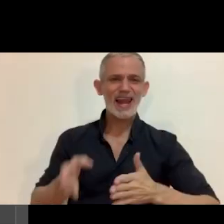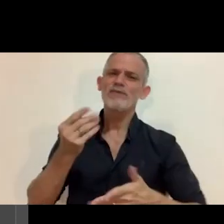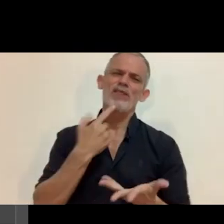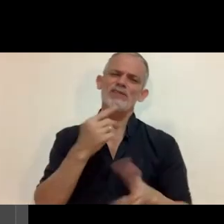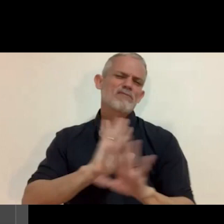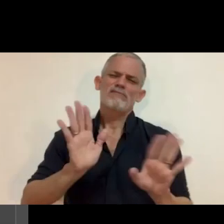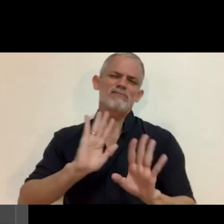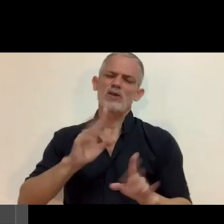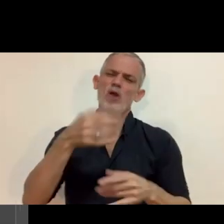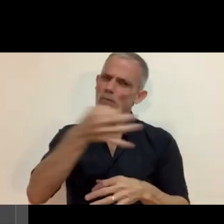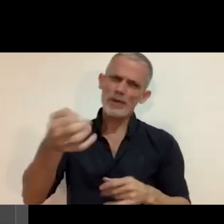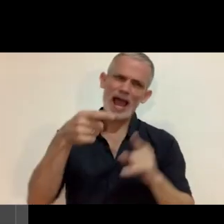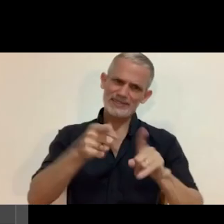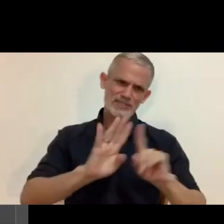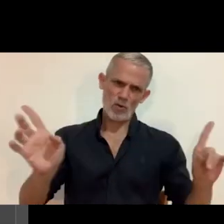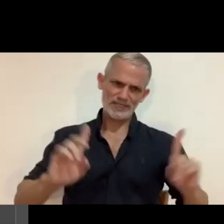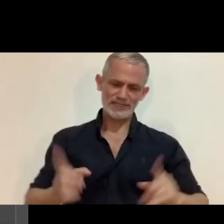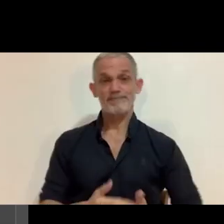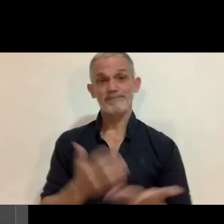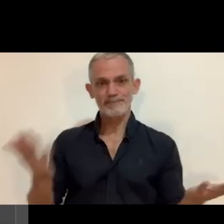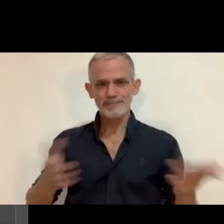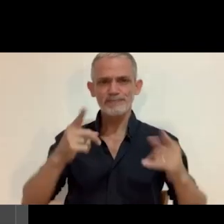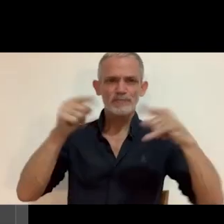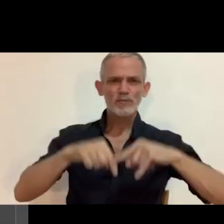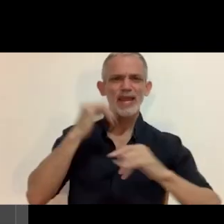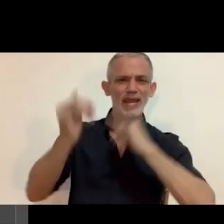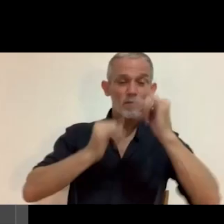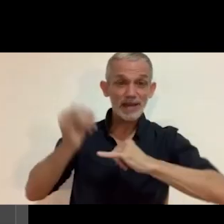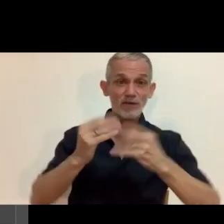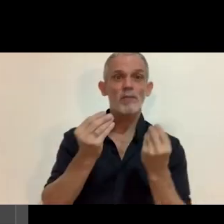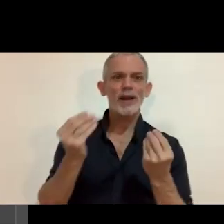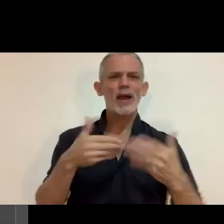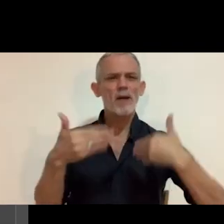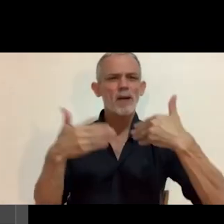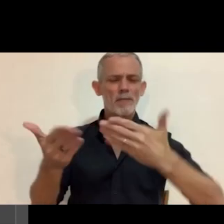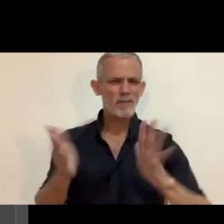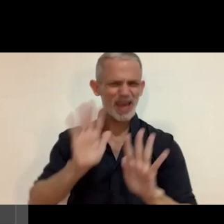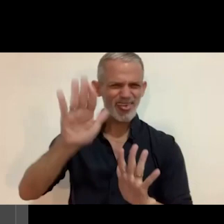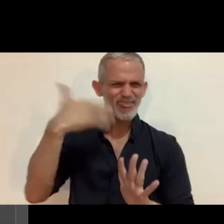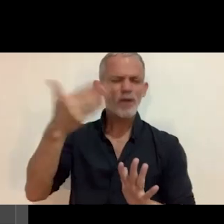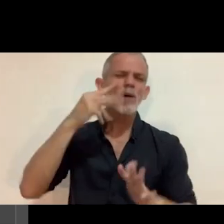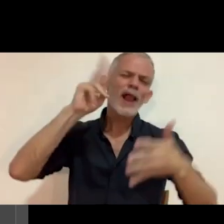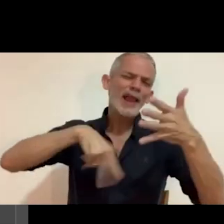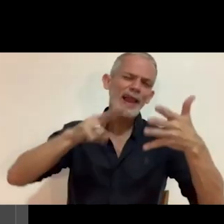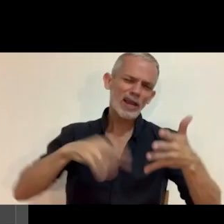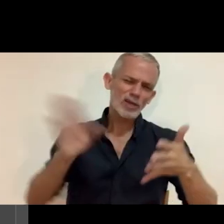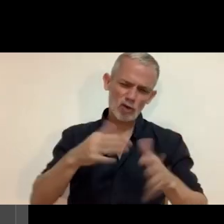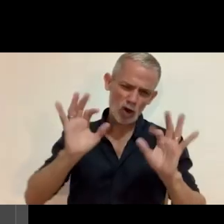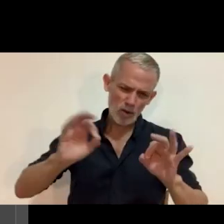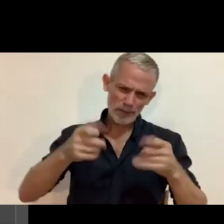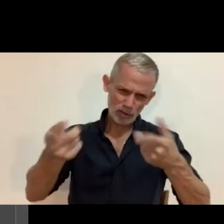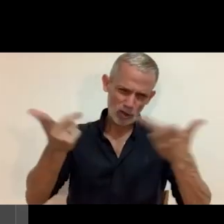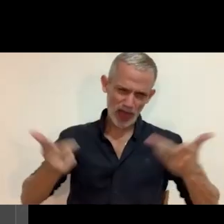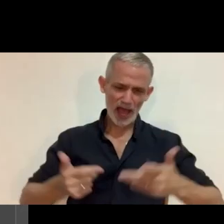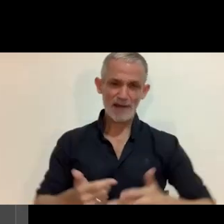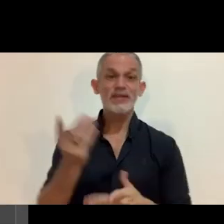no es así. Y vamos a entrar a los argumentos para seguir avanzando. Después pueden leer todo, incluso pueden